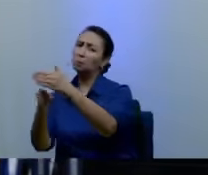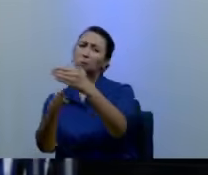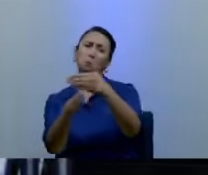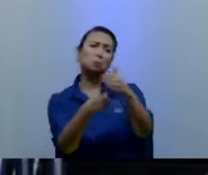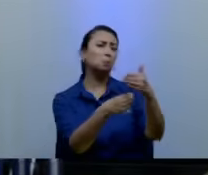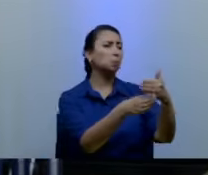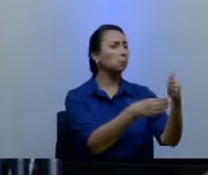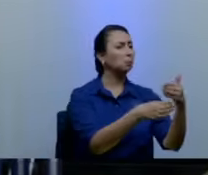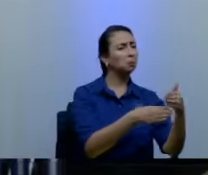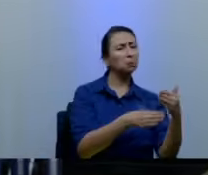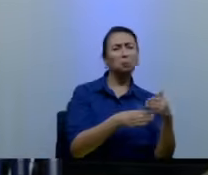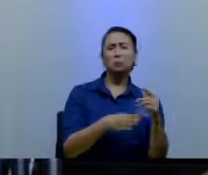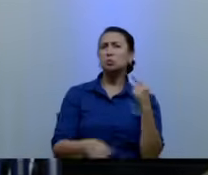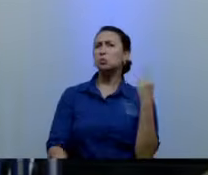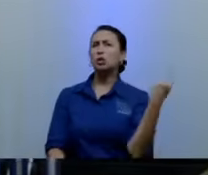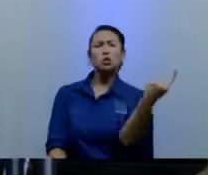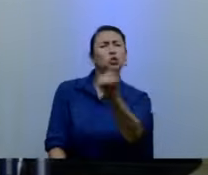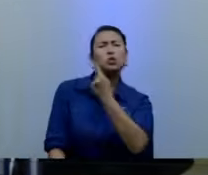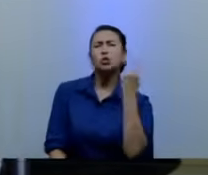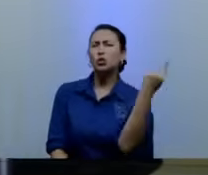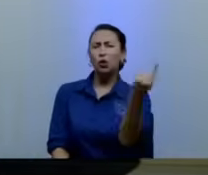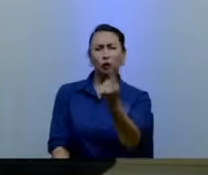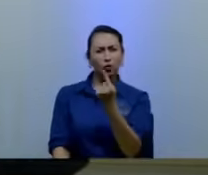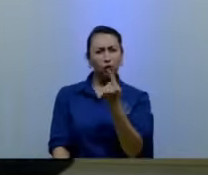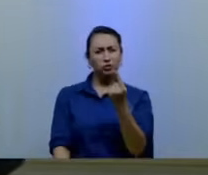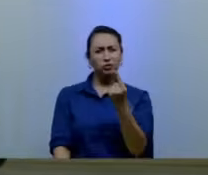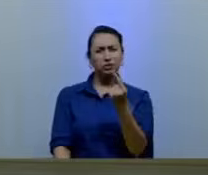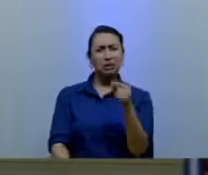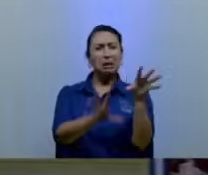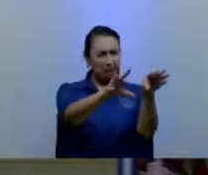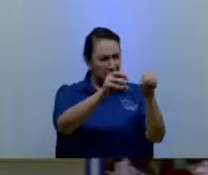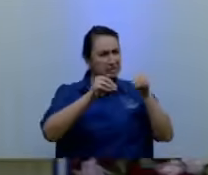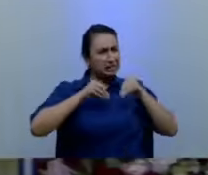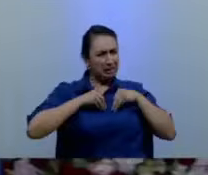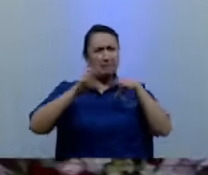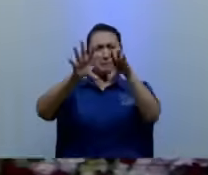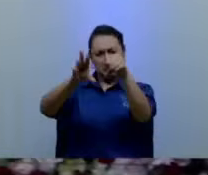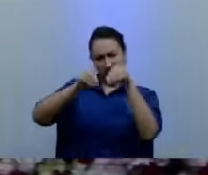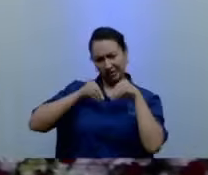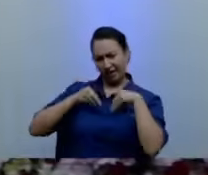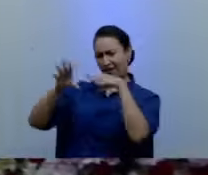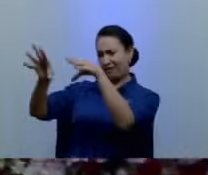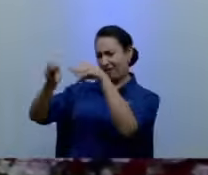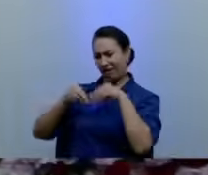dólar en América, porque en Europa no muchito le hacen caso.